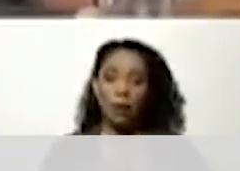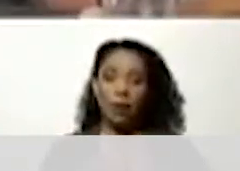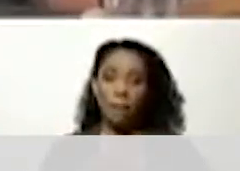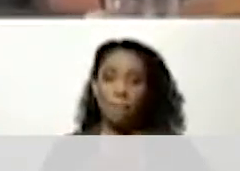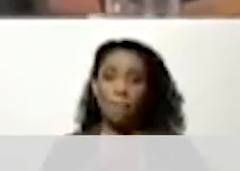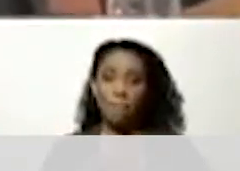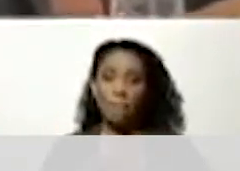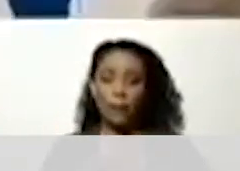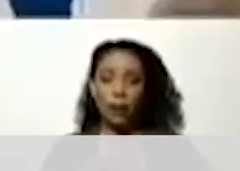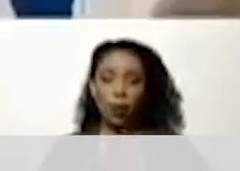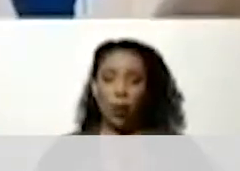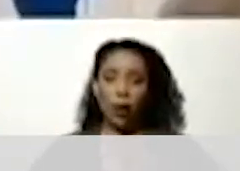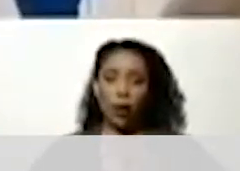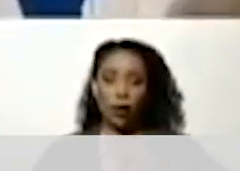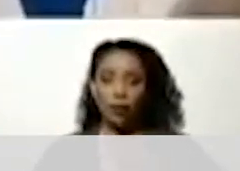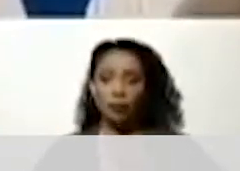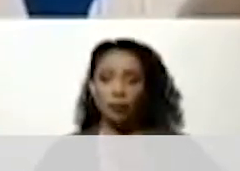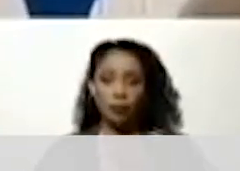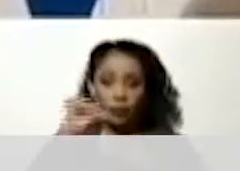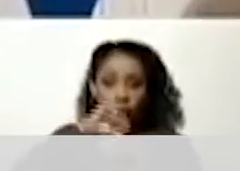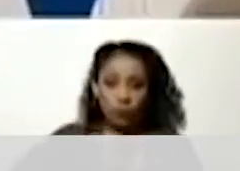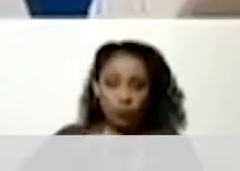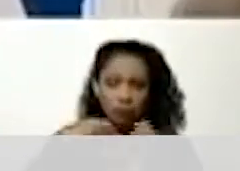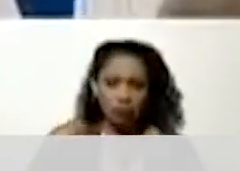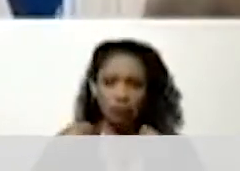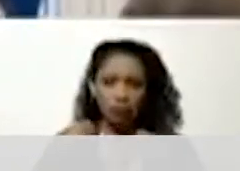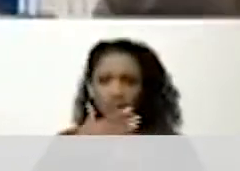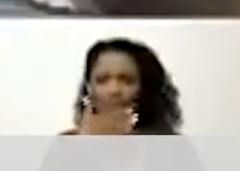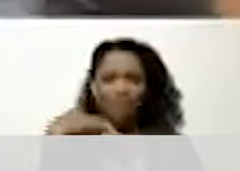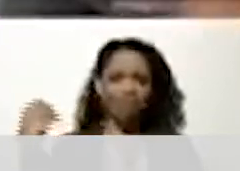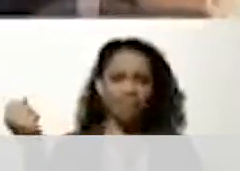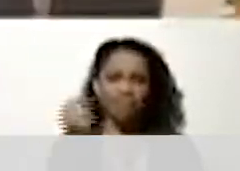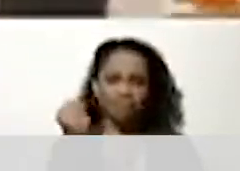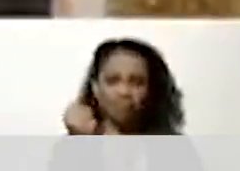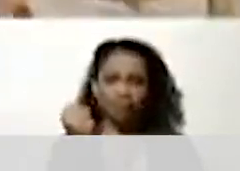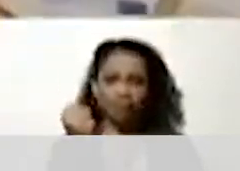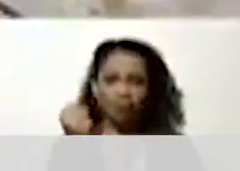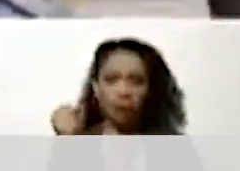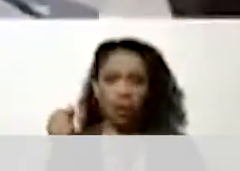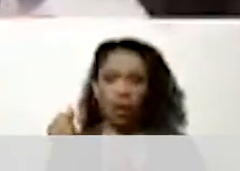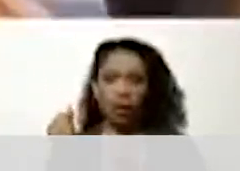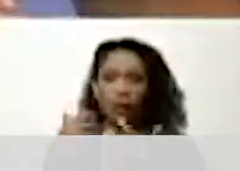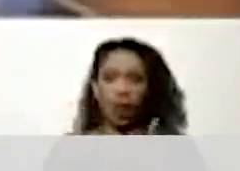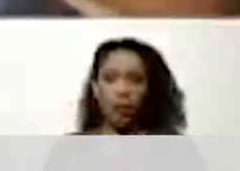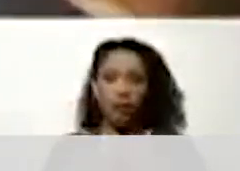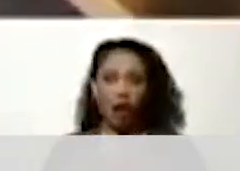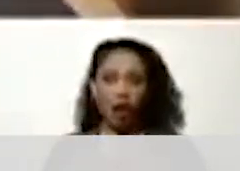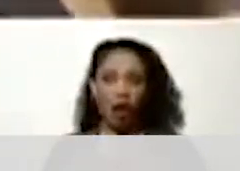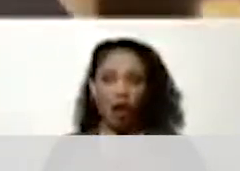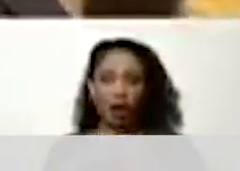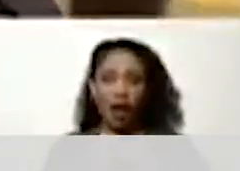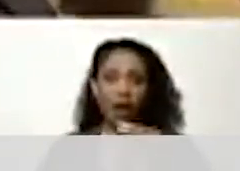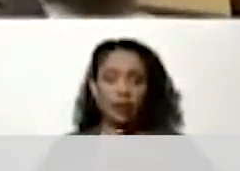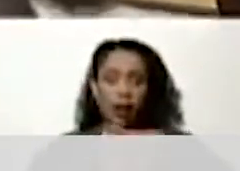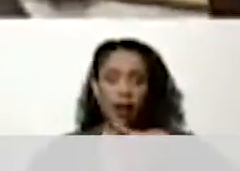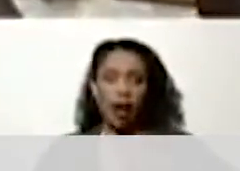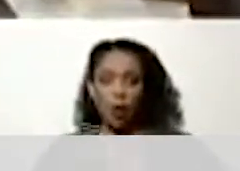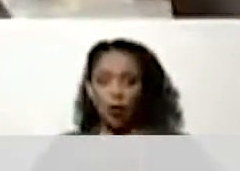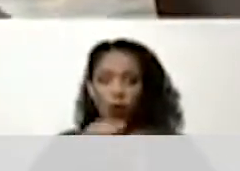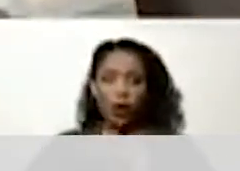Ministerio de Energía de Irán para el mejoramiento de las plantas de generación eléctrica de nuestro